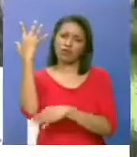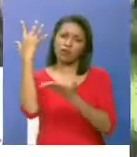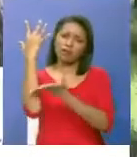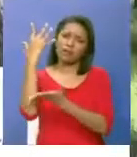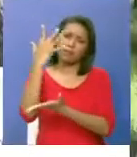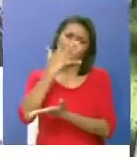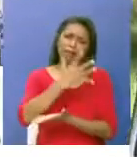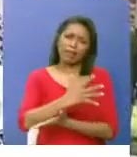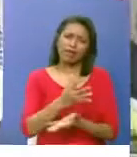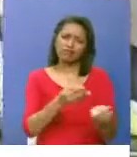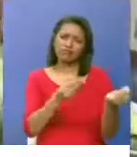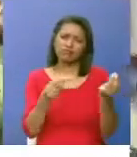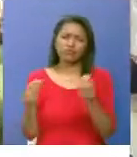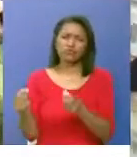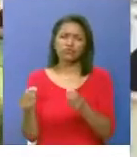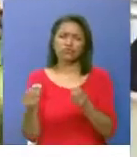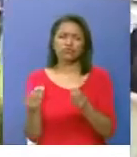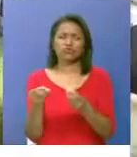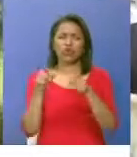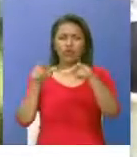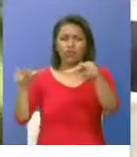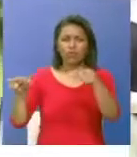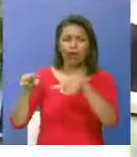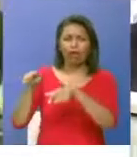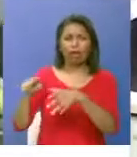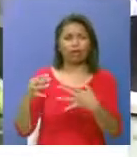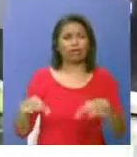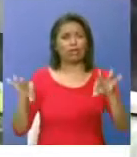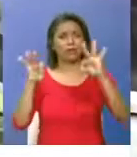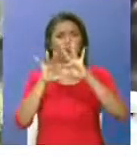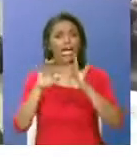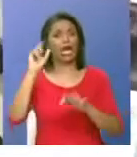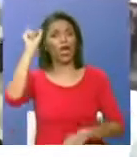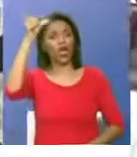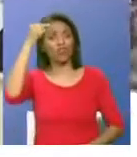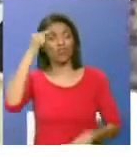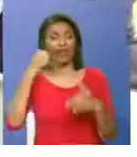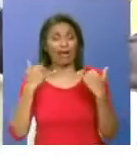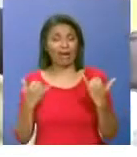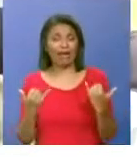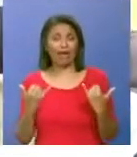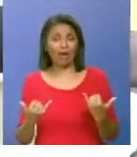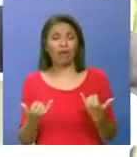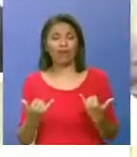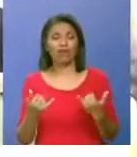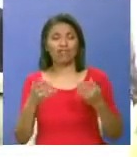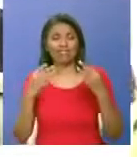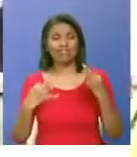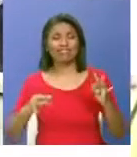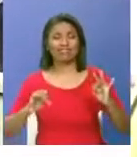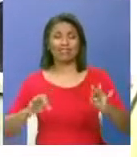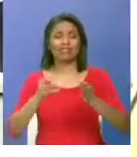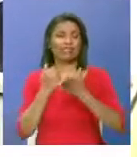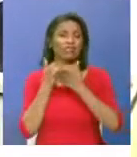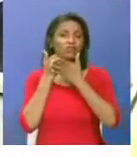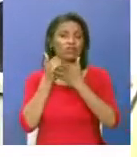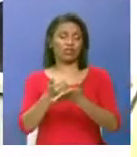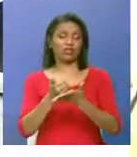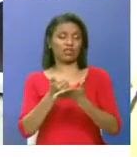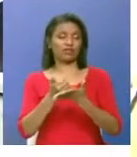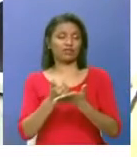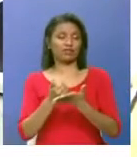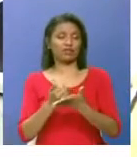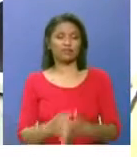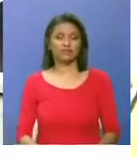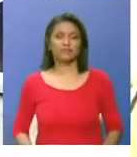las autoridades, que piensan además que si no se toma cartas en el asunto ahora, se podría poner en peligro la categoría del país de